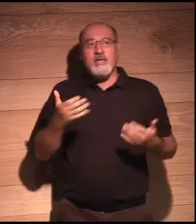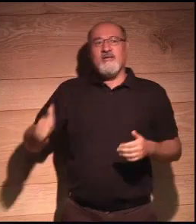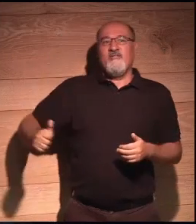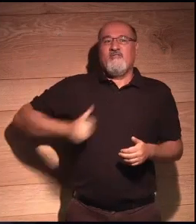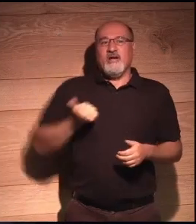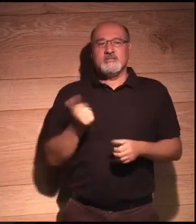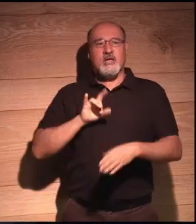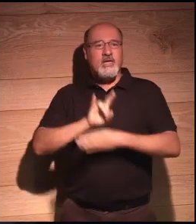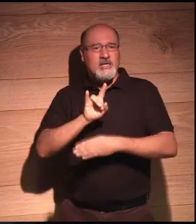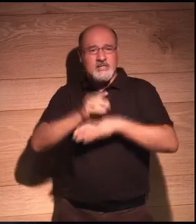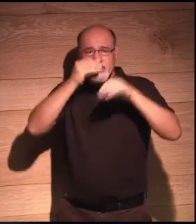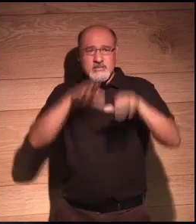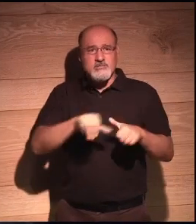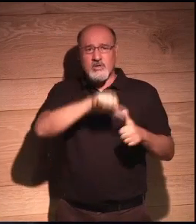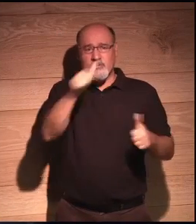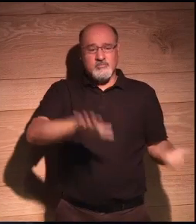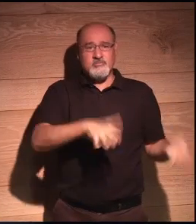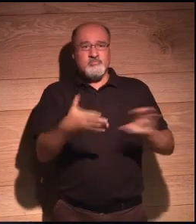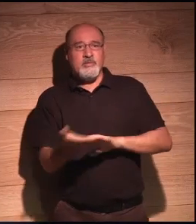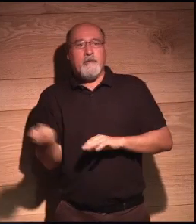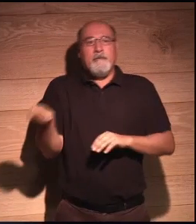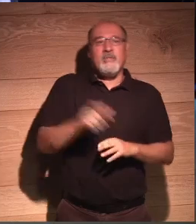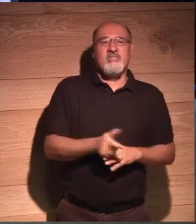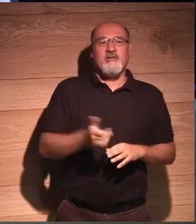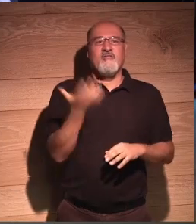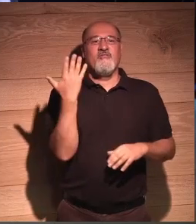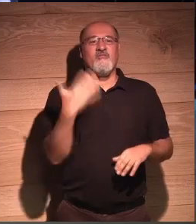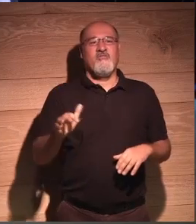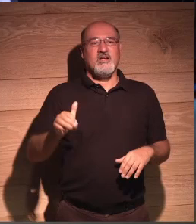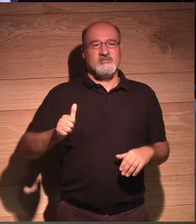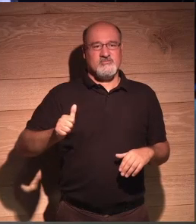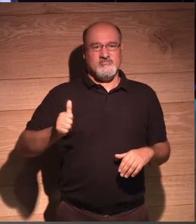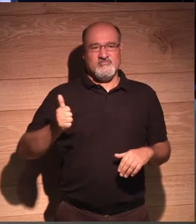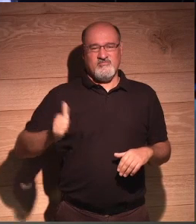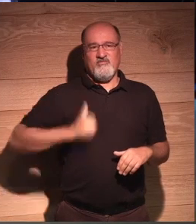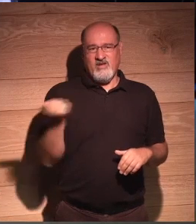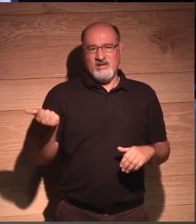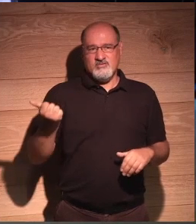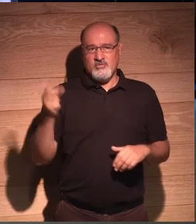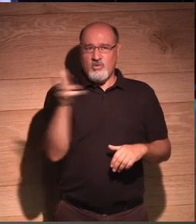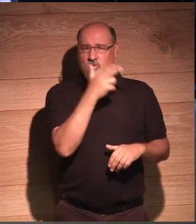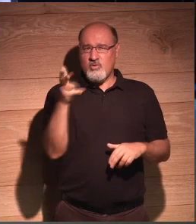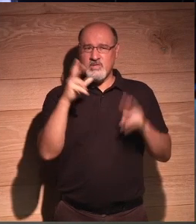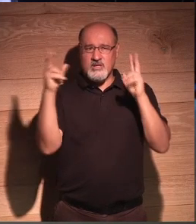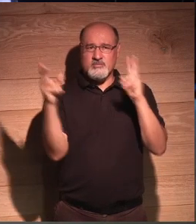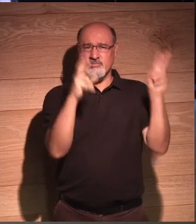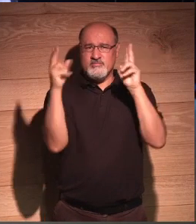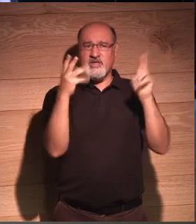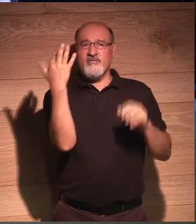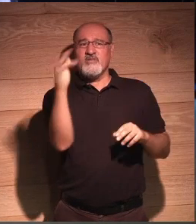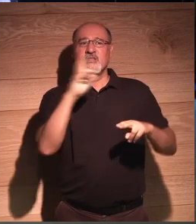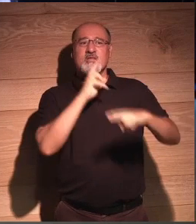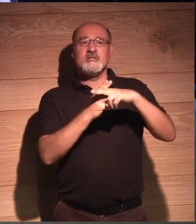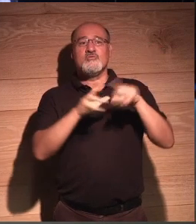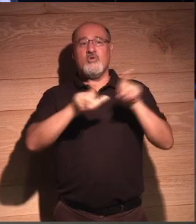falsear a la historia esta. Fake news. Miguel, eso es un falso documental francés. Sí. que se